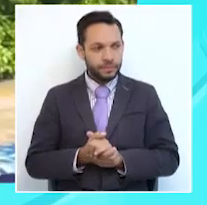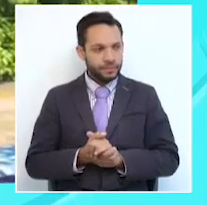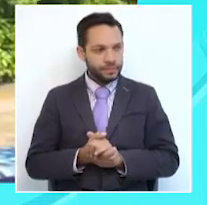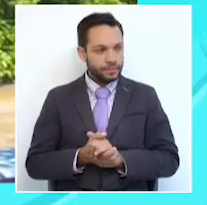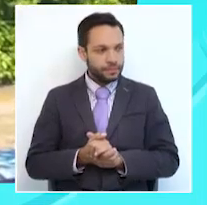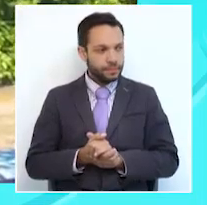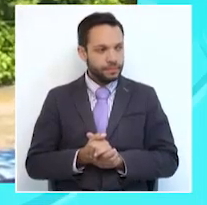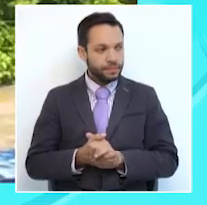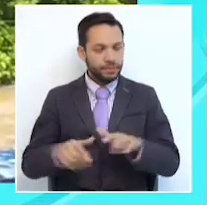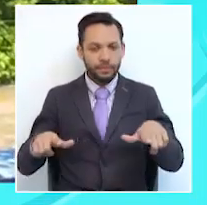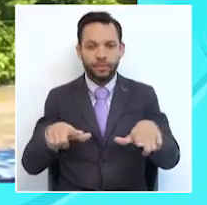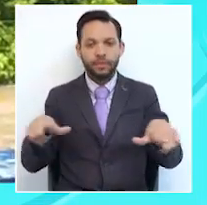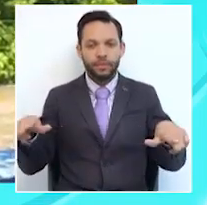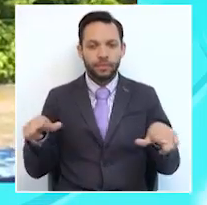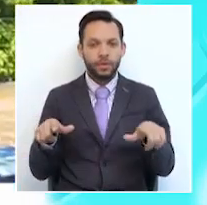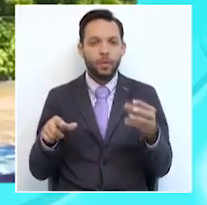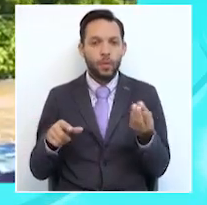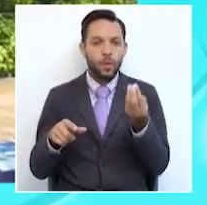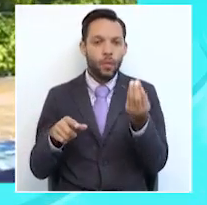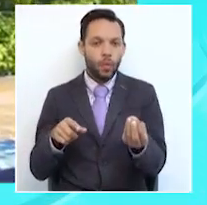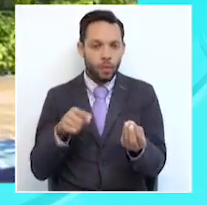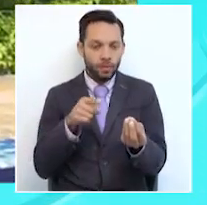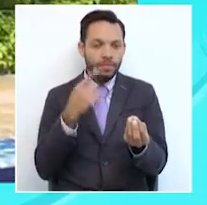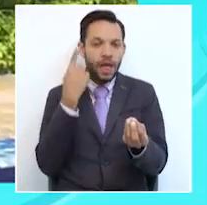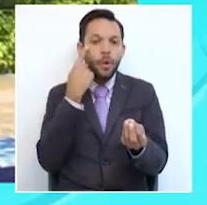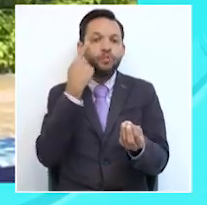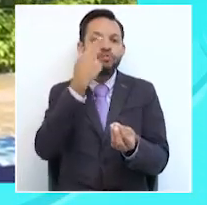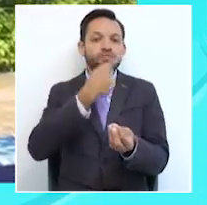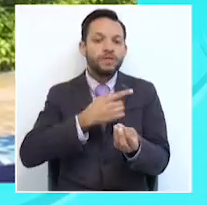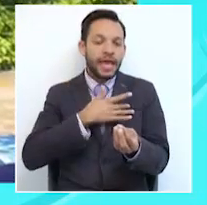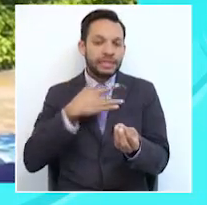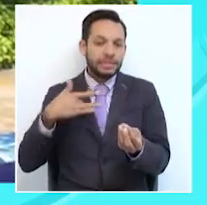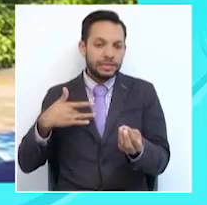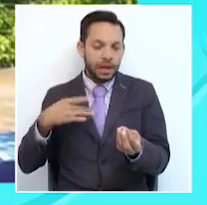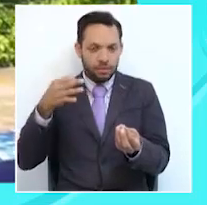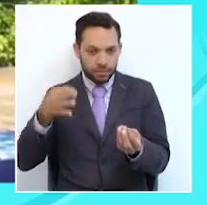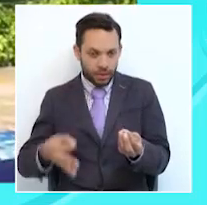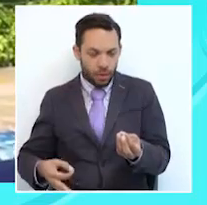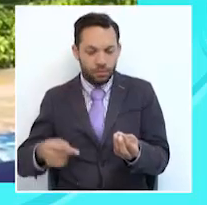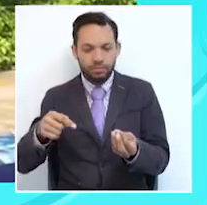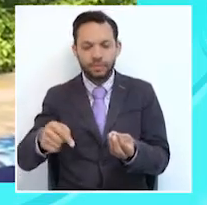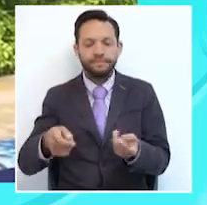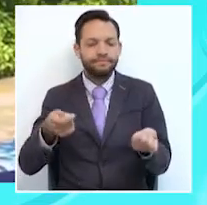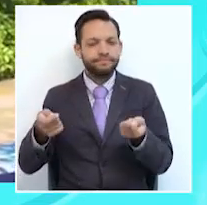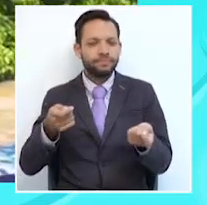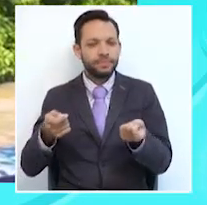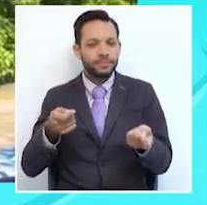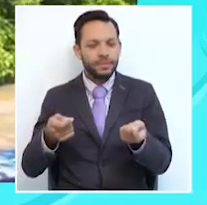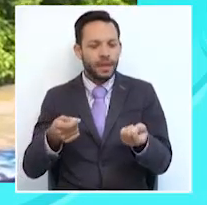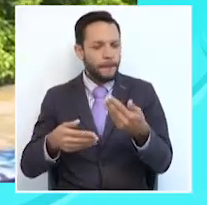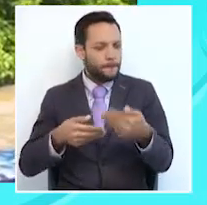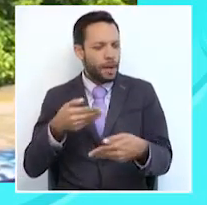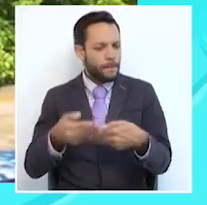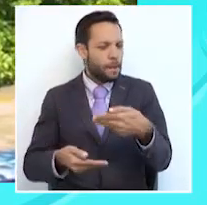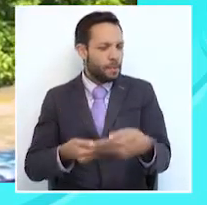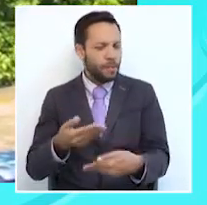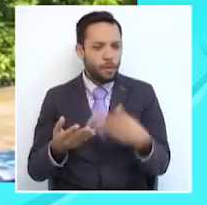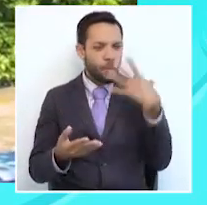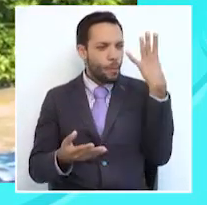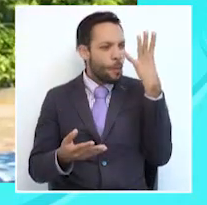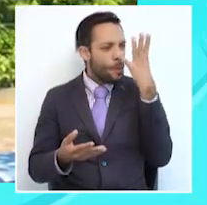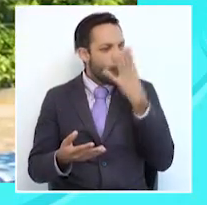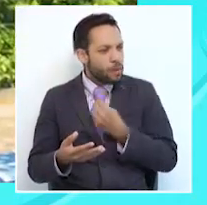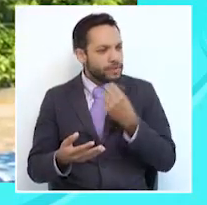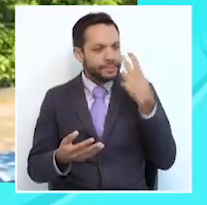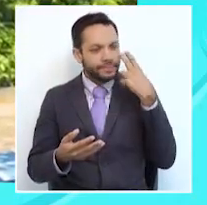están en este momento los pacientes de limpieza de colon con recambio florente al final en un proceso maravilloso que se llama